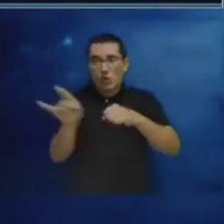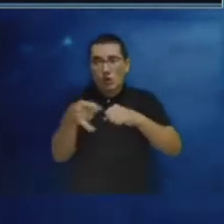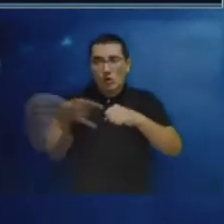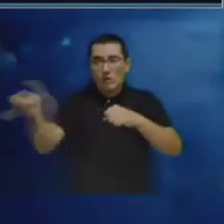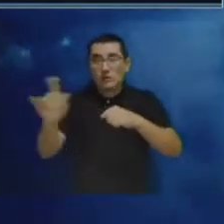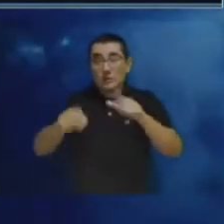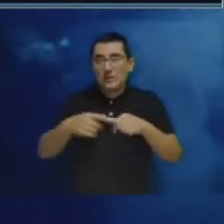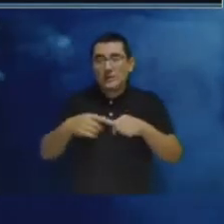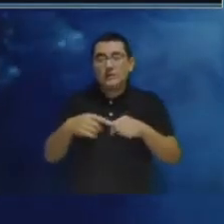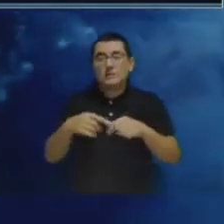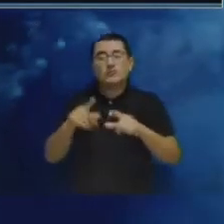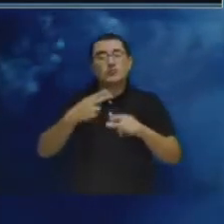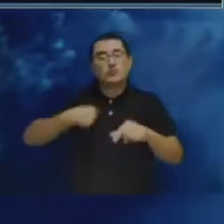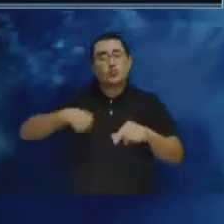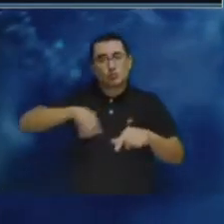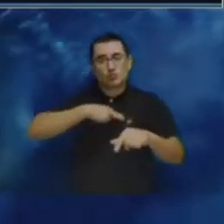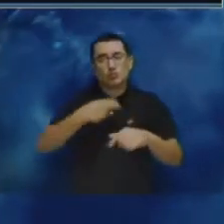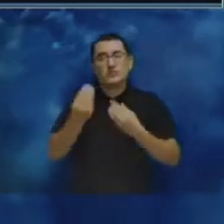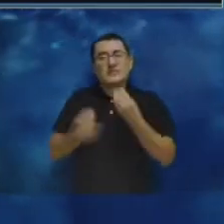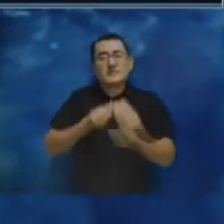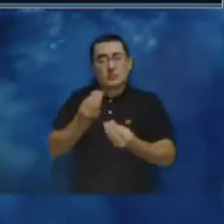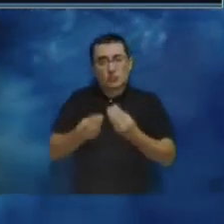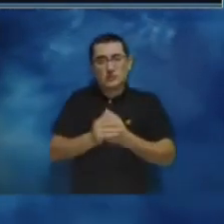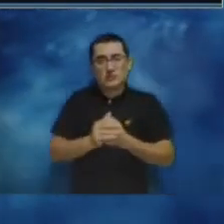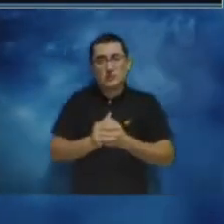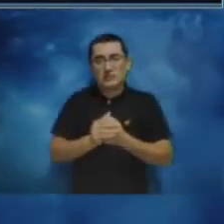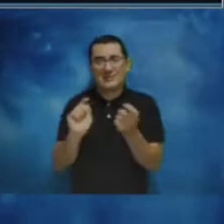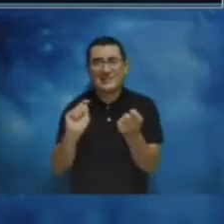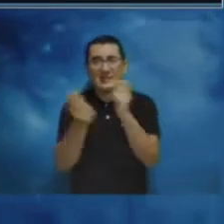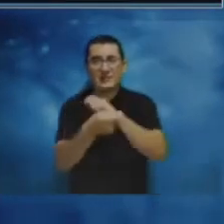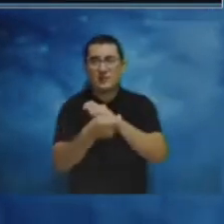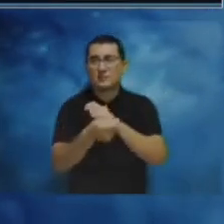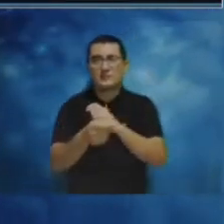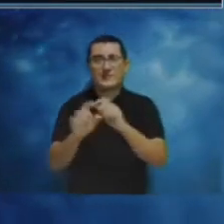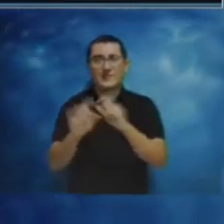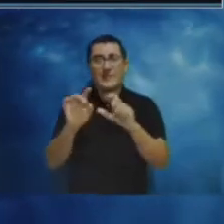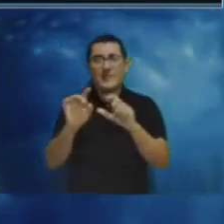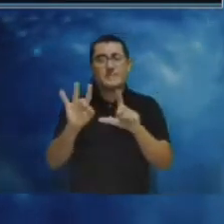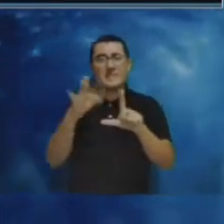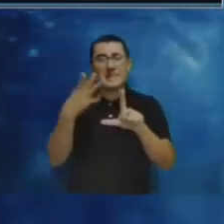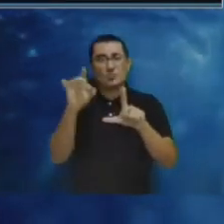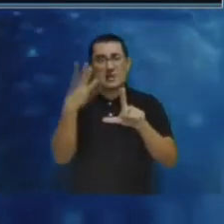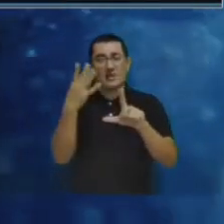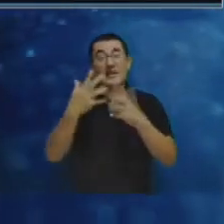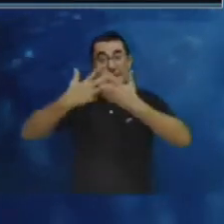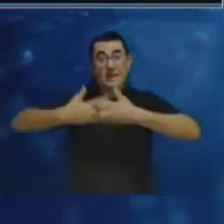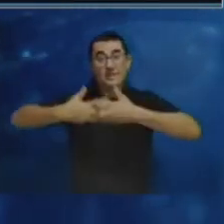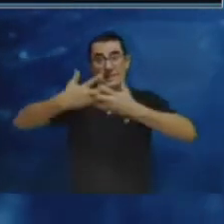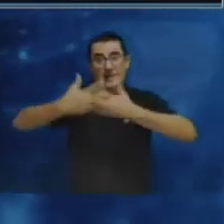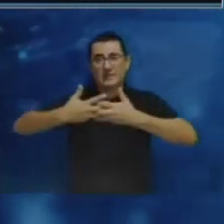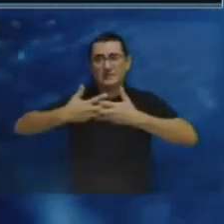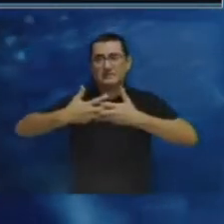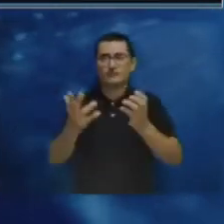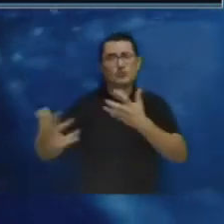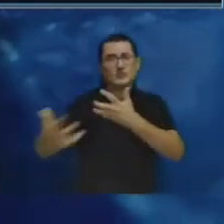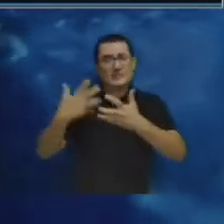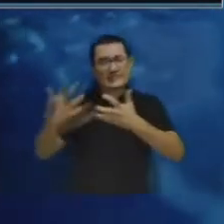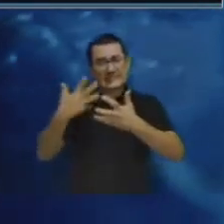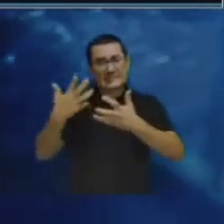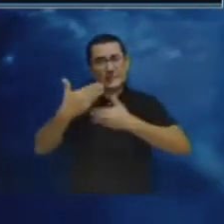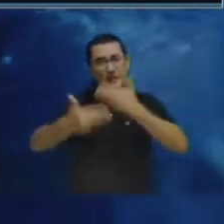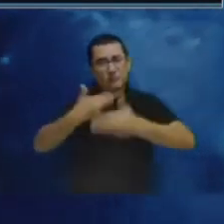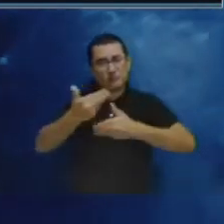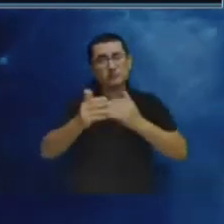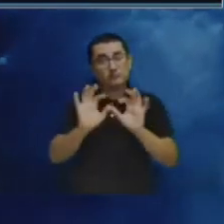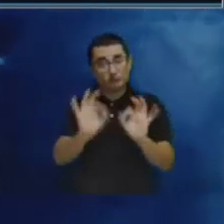manejando transformación digital en las empresas, en todo el esquema. Y aquí también, de nuevo, el rol